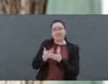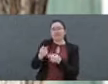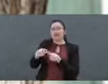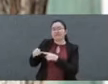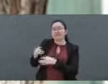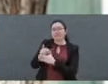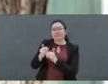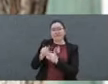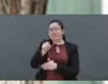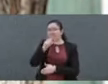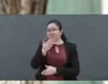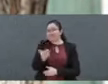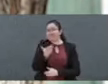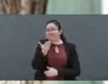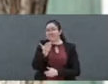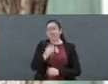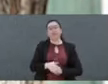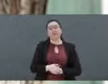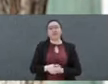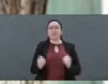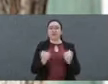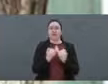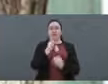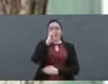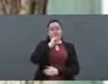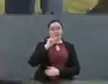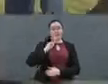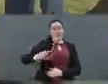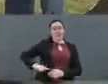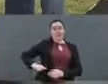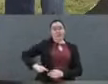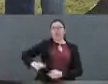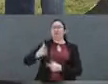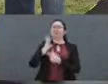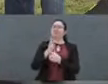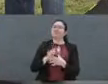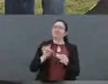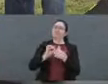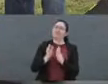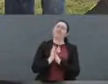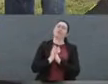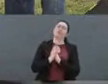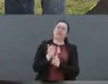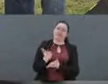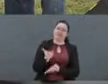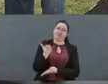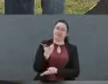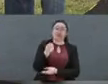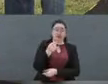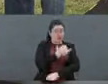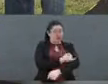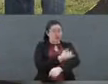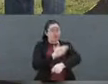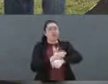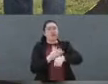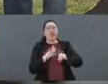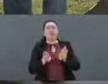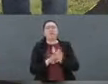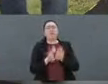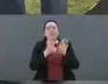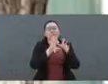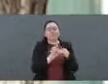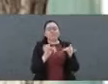que pudieran hacernos una información pormenorizada para Iztacalco de